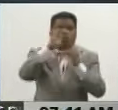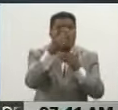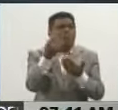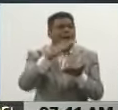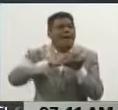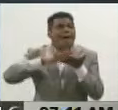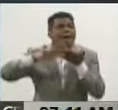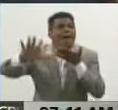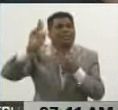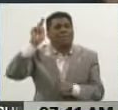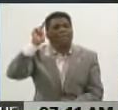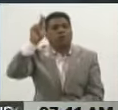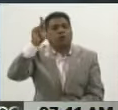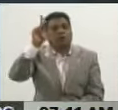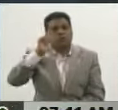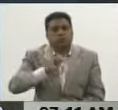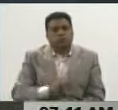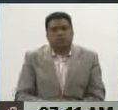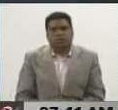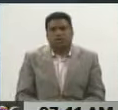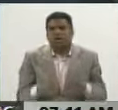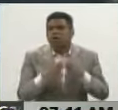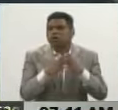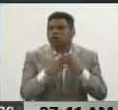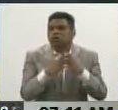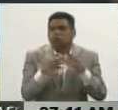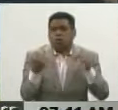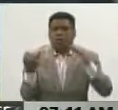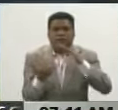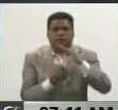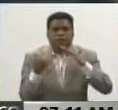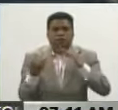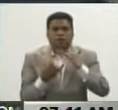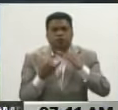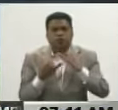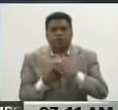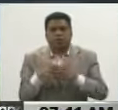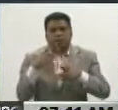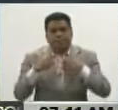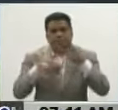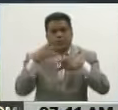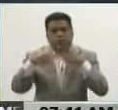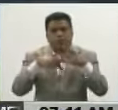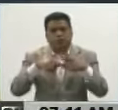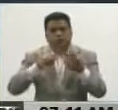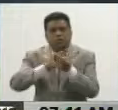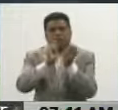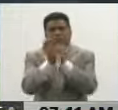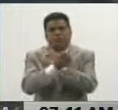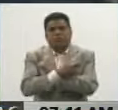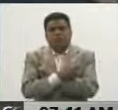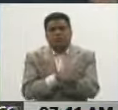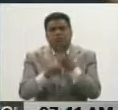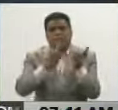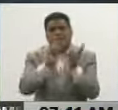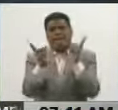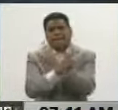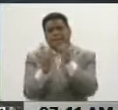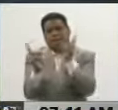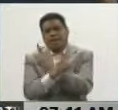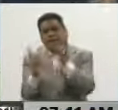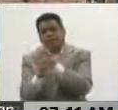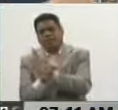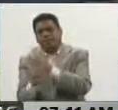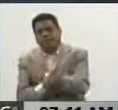profesionales de la educación. Todas las instituciones que entran en el proceso de transformación curricular va acompañado